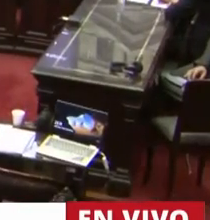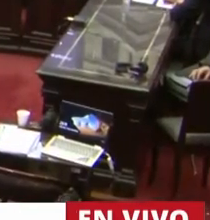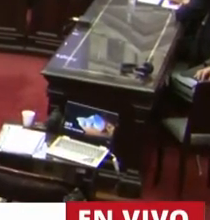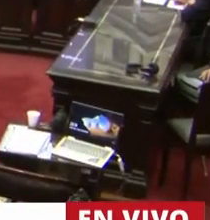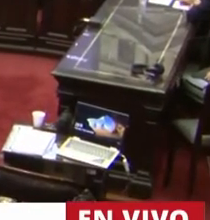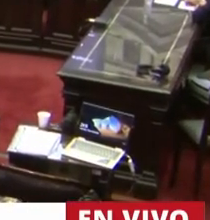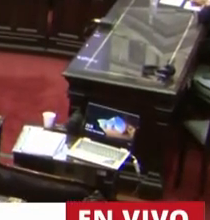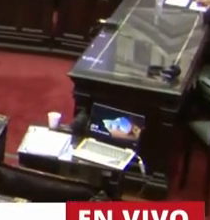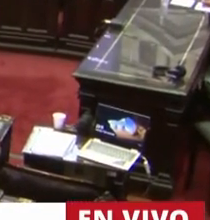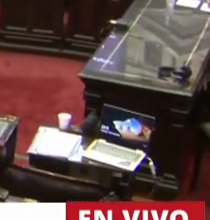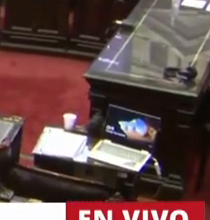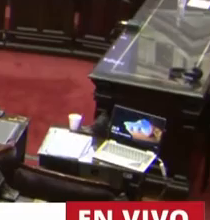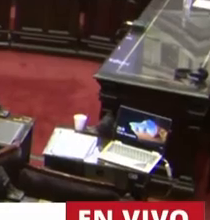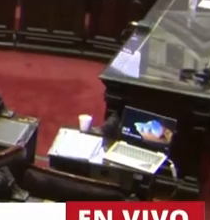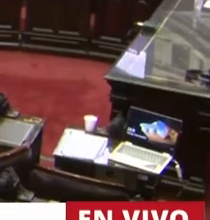carlos